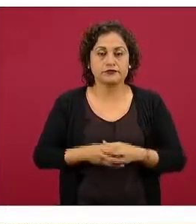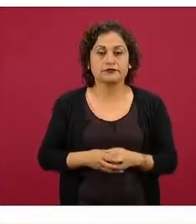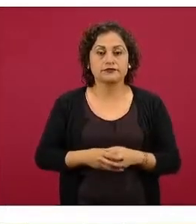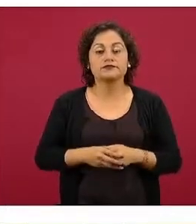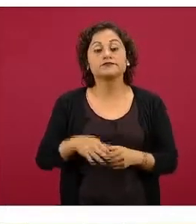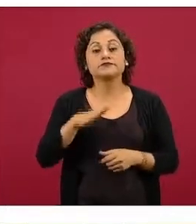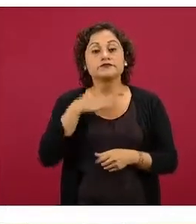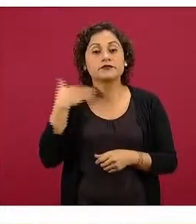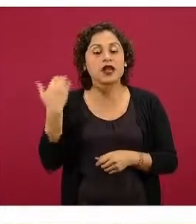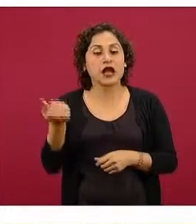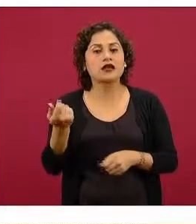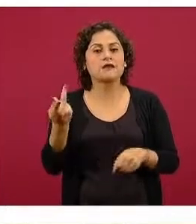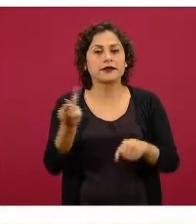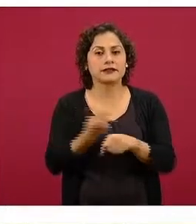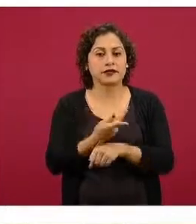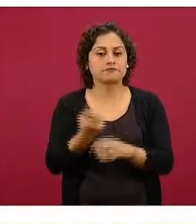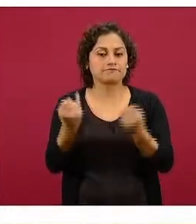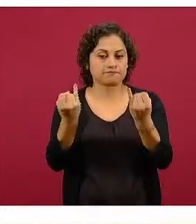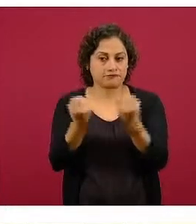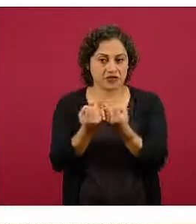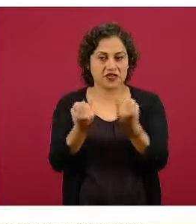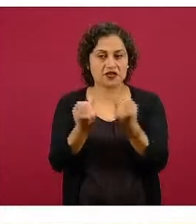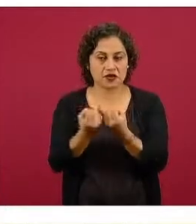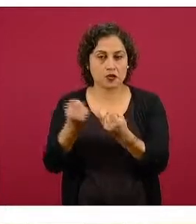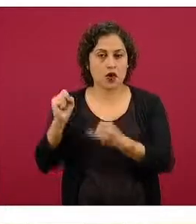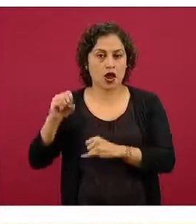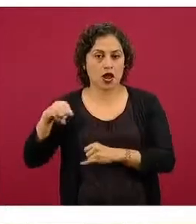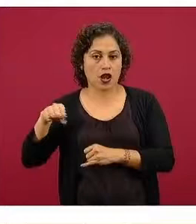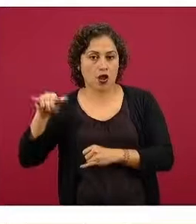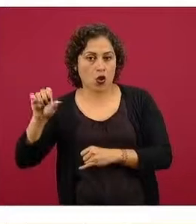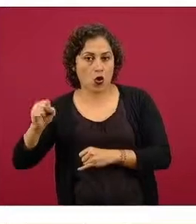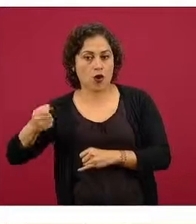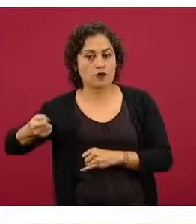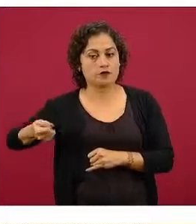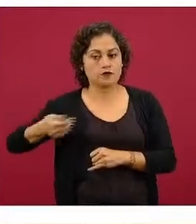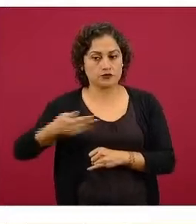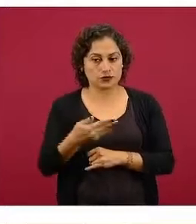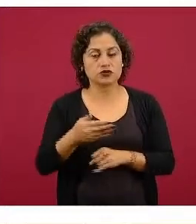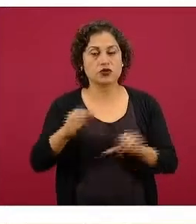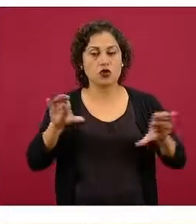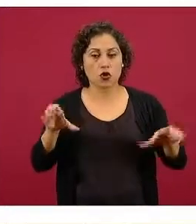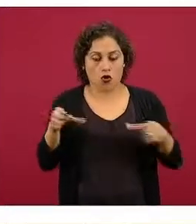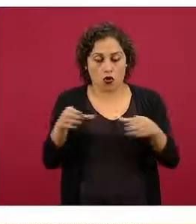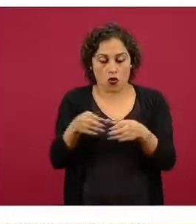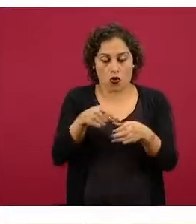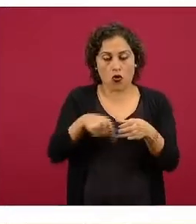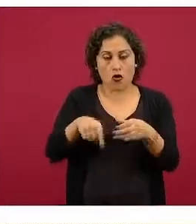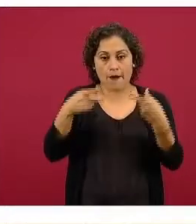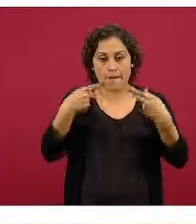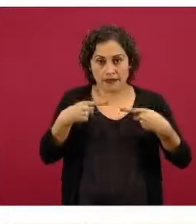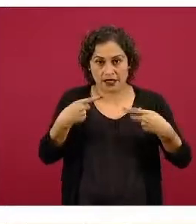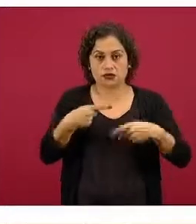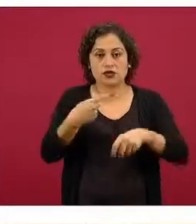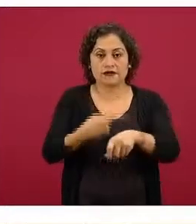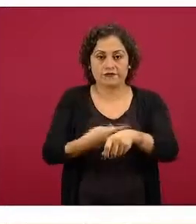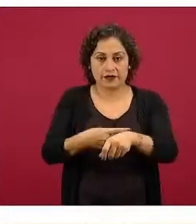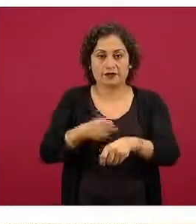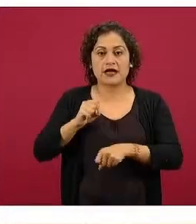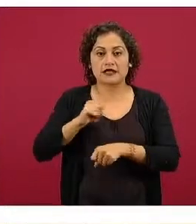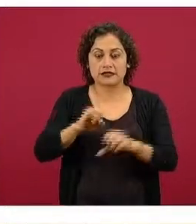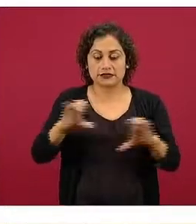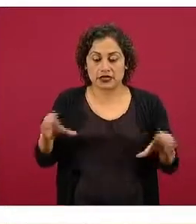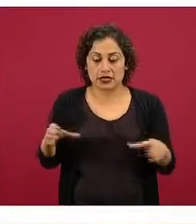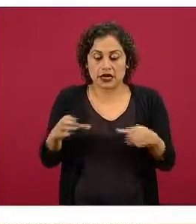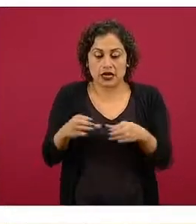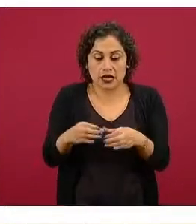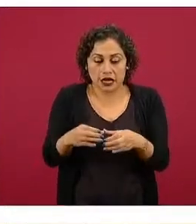En Alemania también clasificado de acuerdo a la OMS como que hay conglomerados de casos, son clústeres,